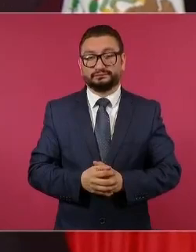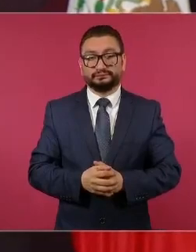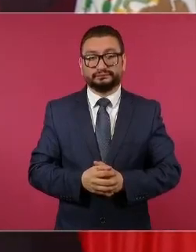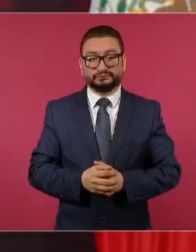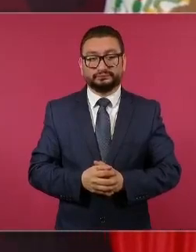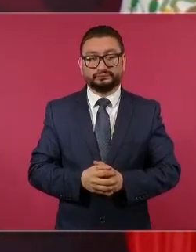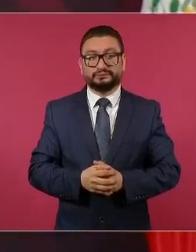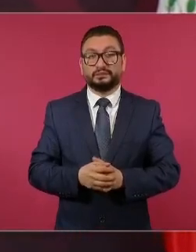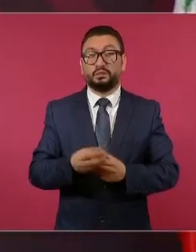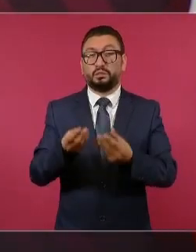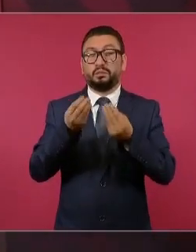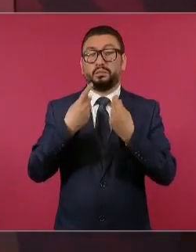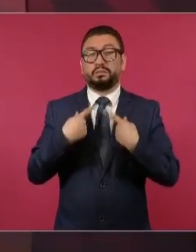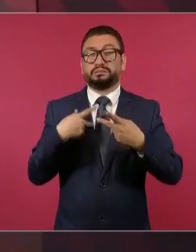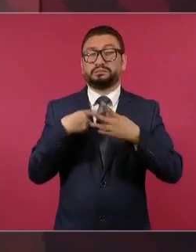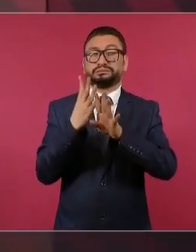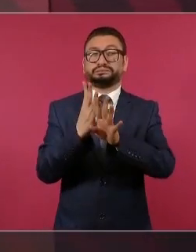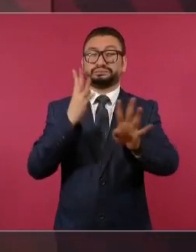Habían colas